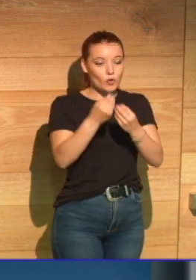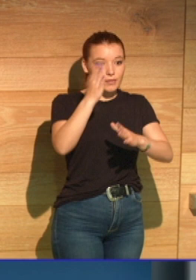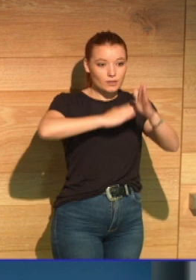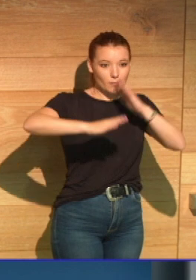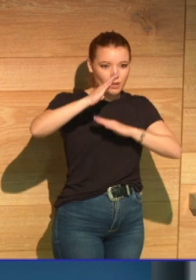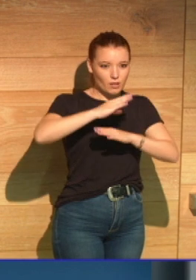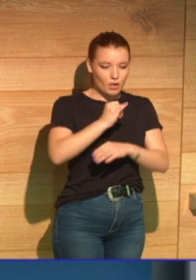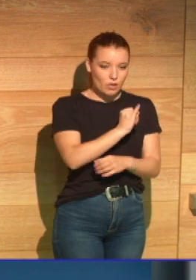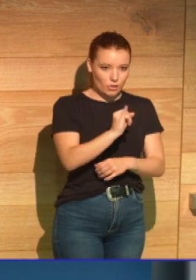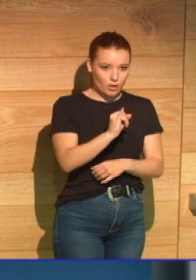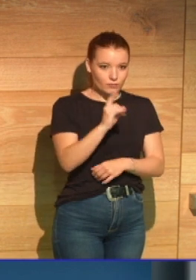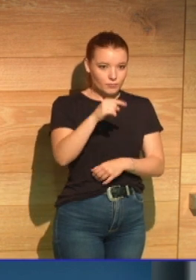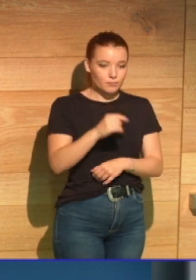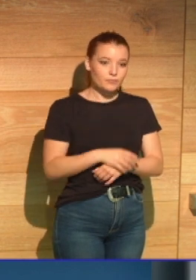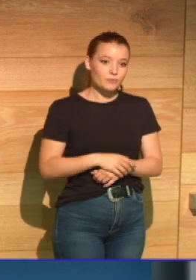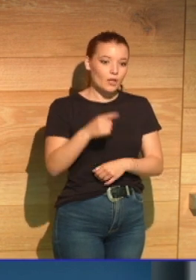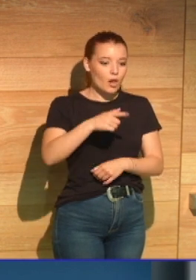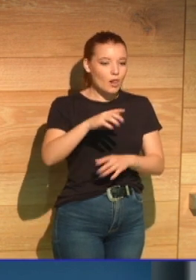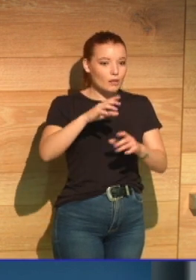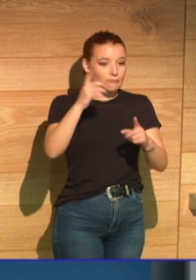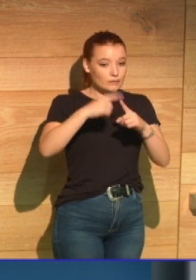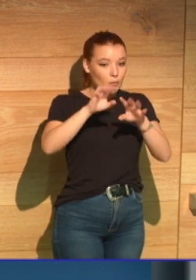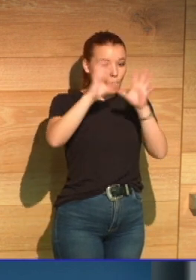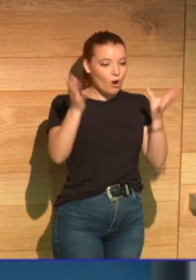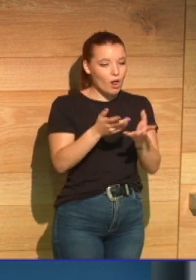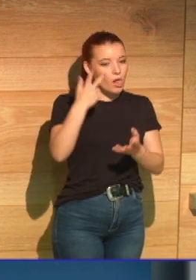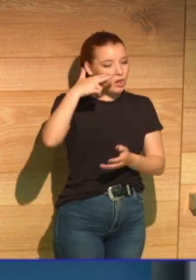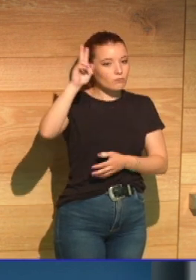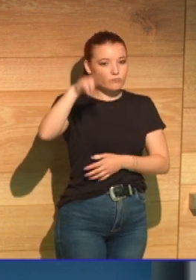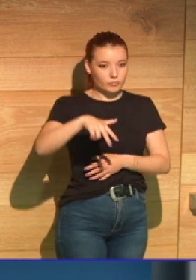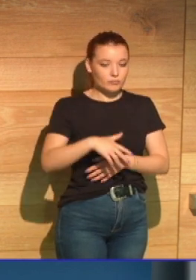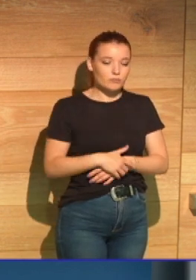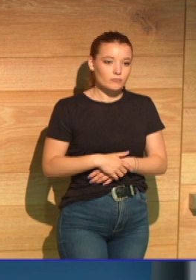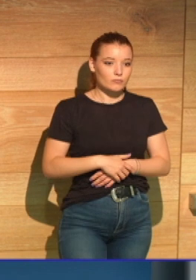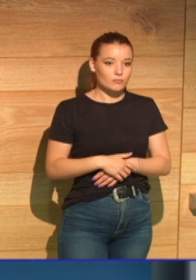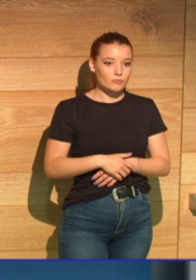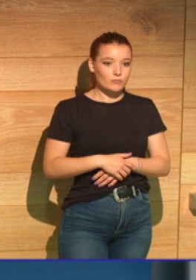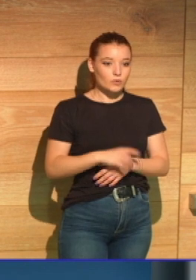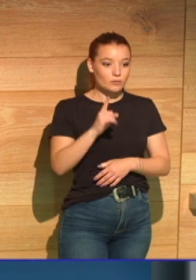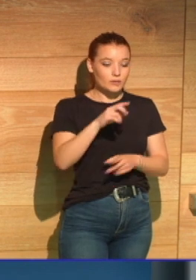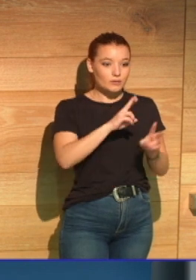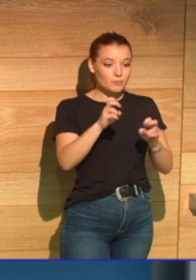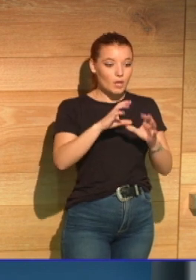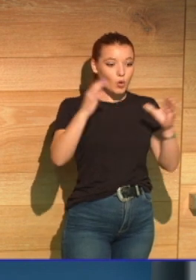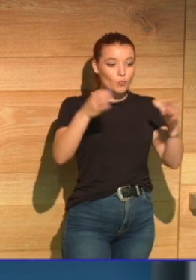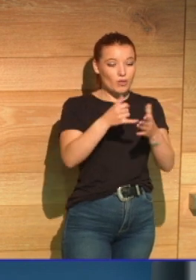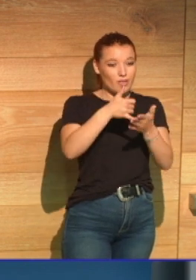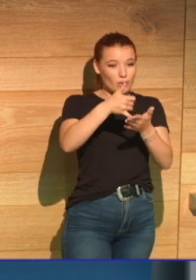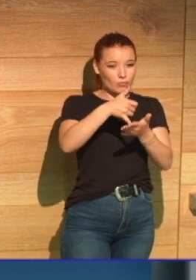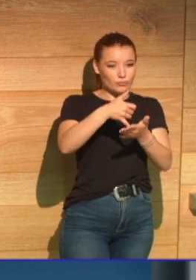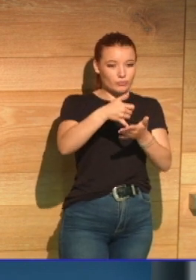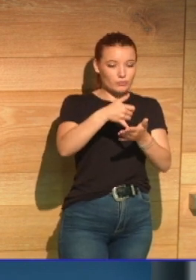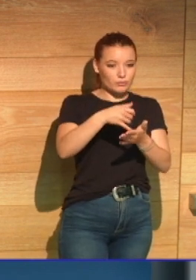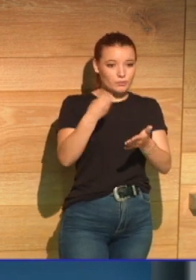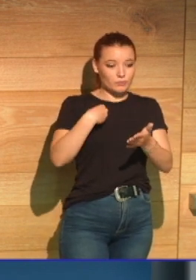décadas y que ha sido uno de los más reconocidos a nivel mundial, y también este sentido, otra vez insisto, de las comunidades vulnerables, el trabajar y el